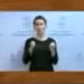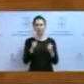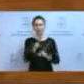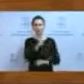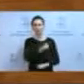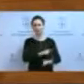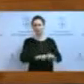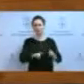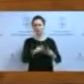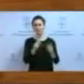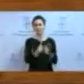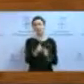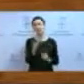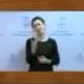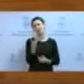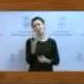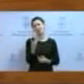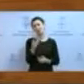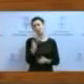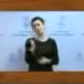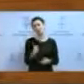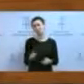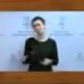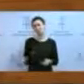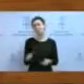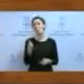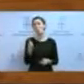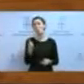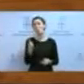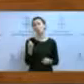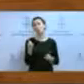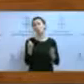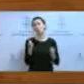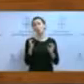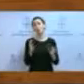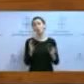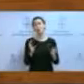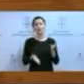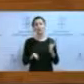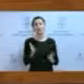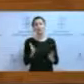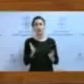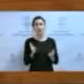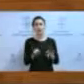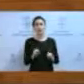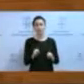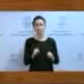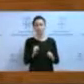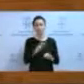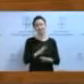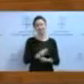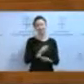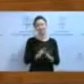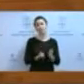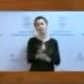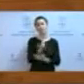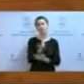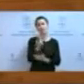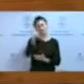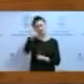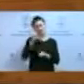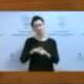con 4 cuidadoras, una terapeuta ocupacional 3 horas al día y un psicólogo con 2 horas al